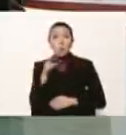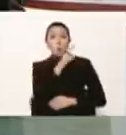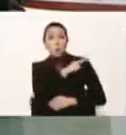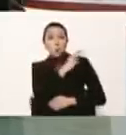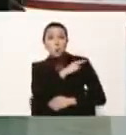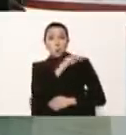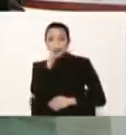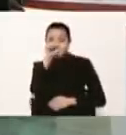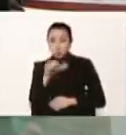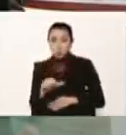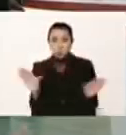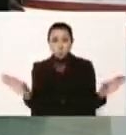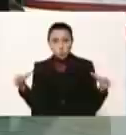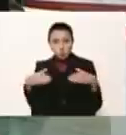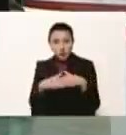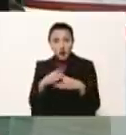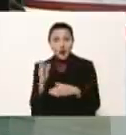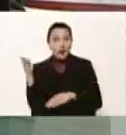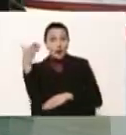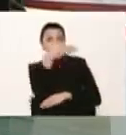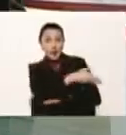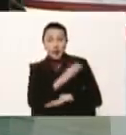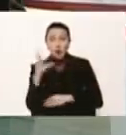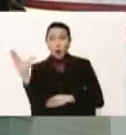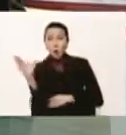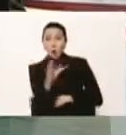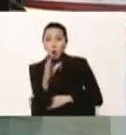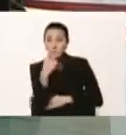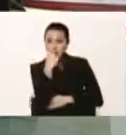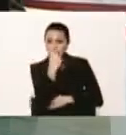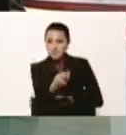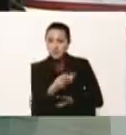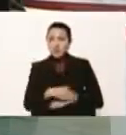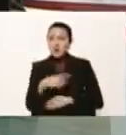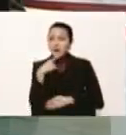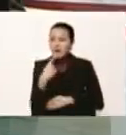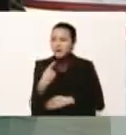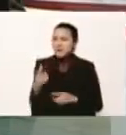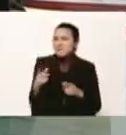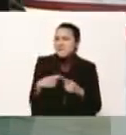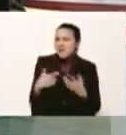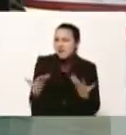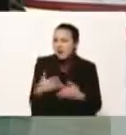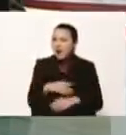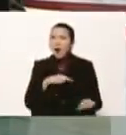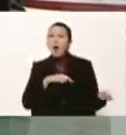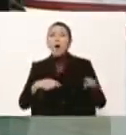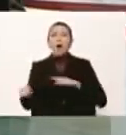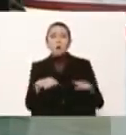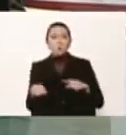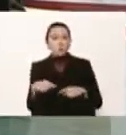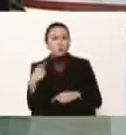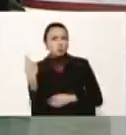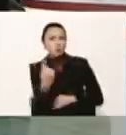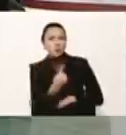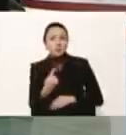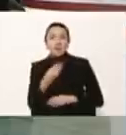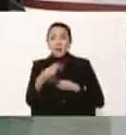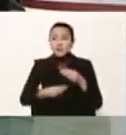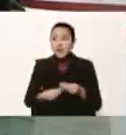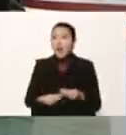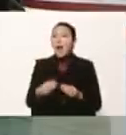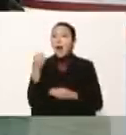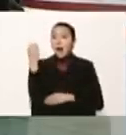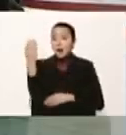a Colombia a establecer unas coordinaciones sin dar detalles de qué tipo de coordinaciones hablaban, solo hacía anuncio